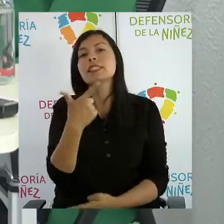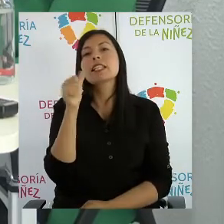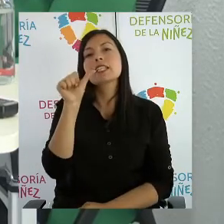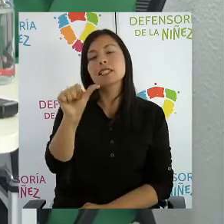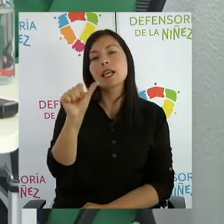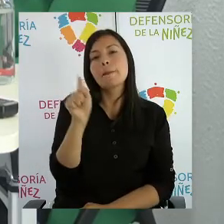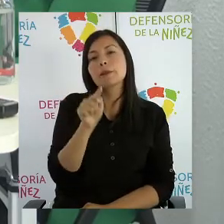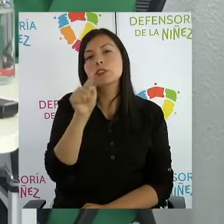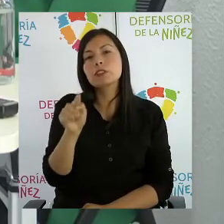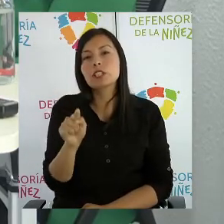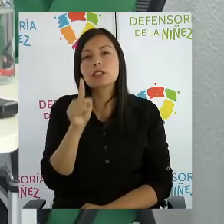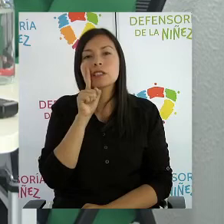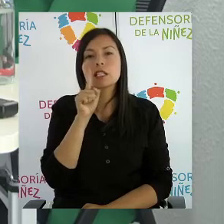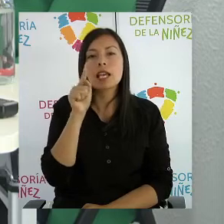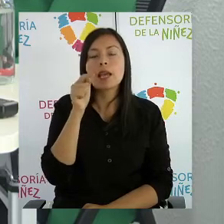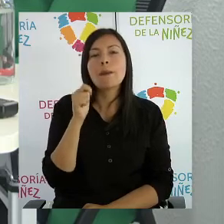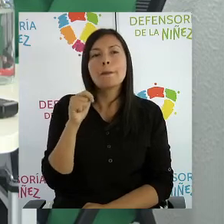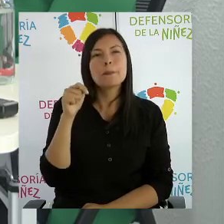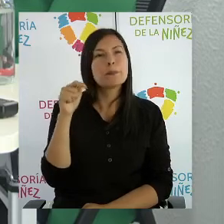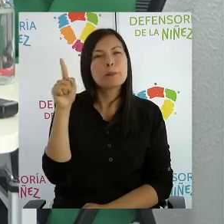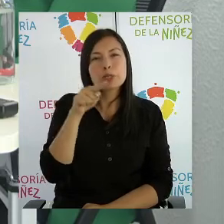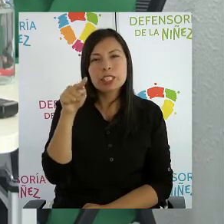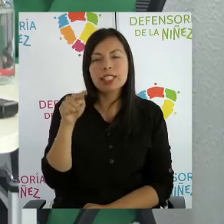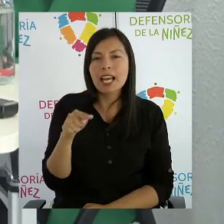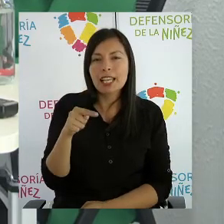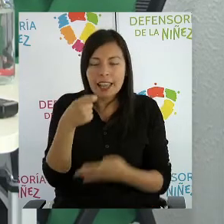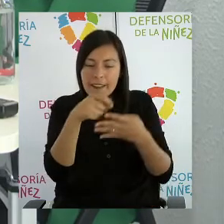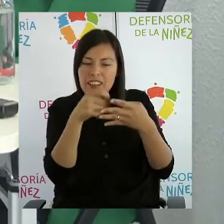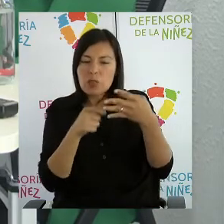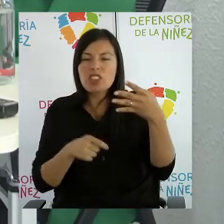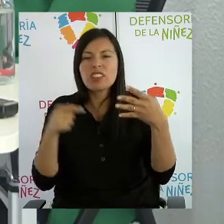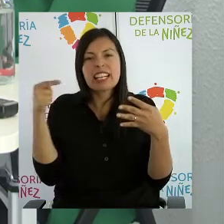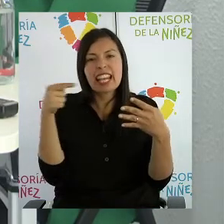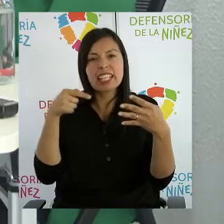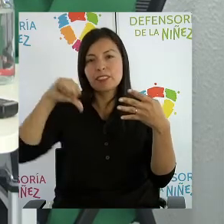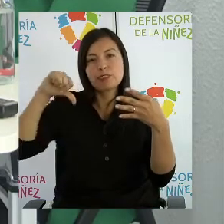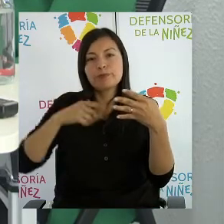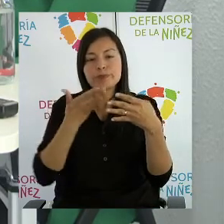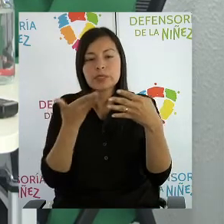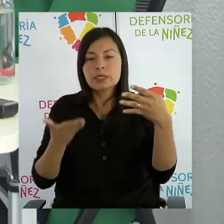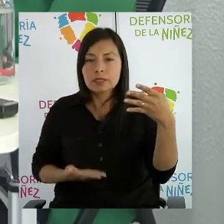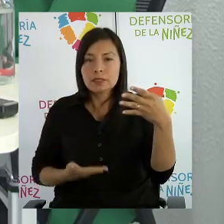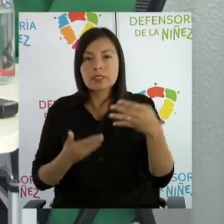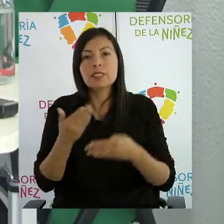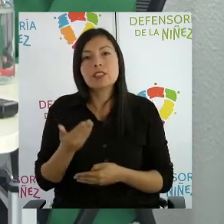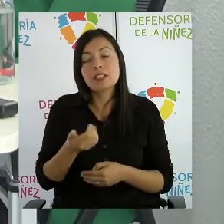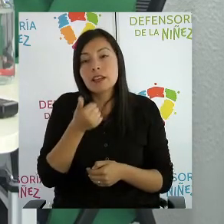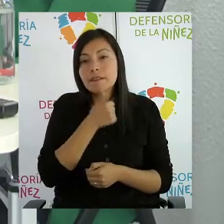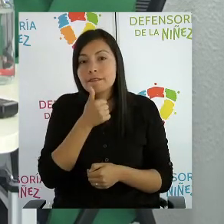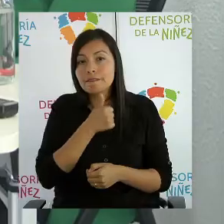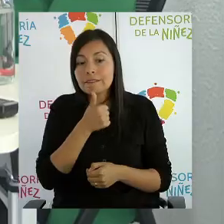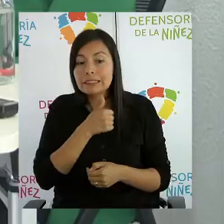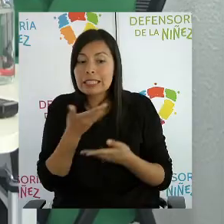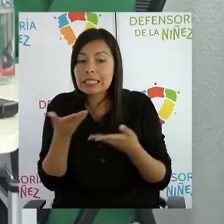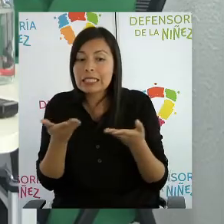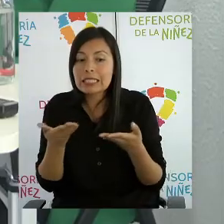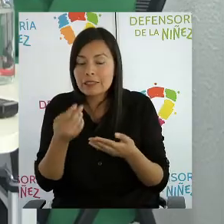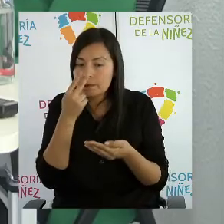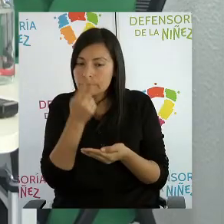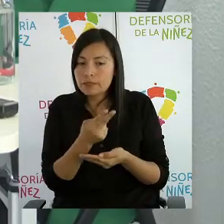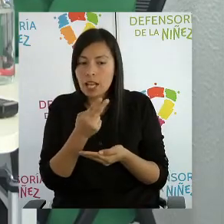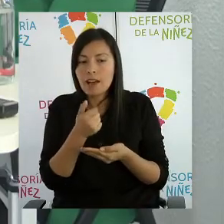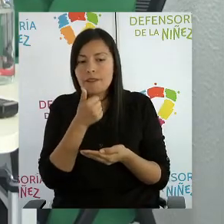76% tiene un porcentaje de evaluación negativo, que por lo tanto en estricto rigor debiera implicar que no se le vuelva a conceder recursos. Pero en